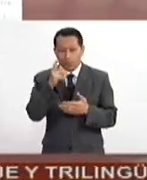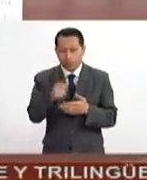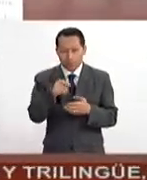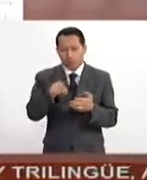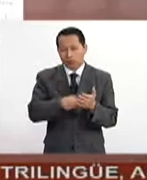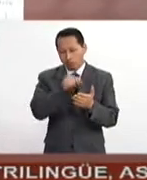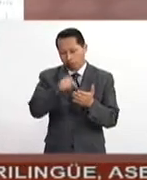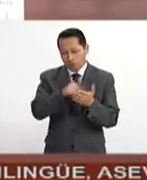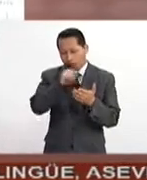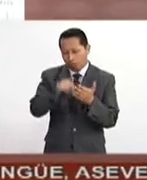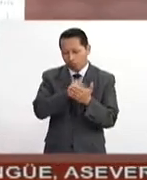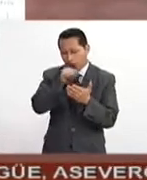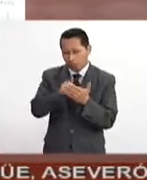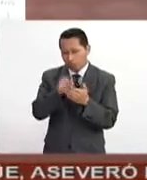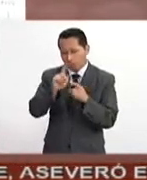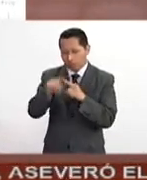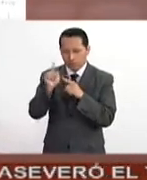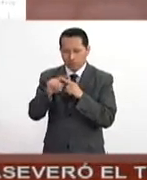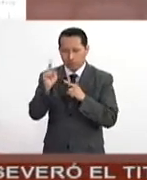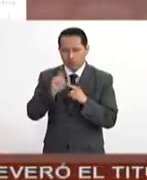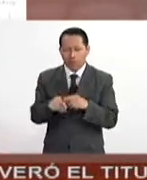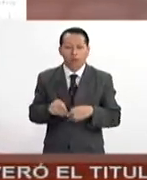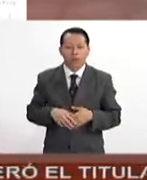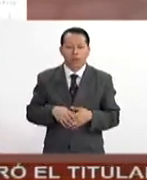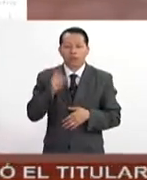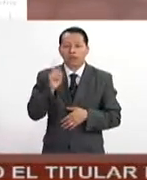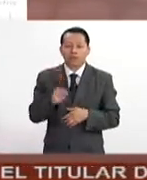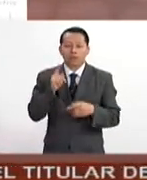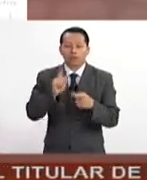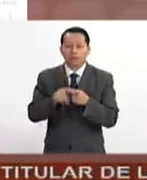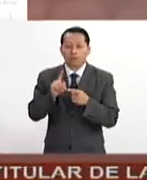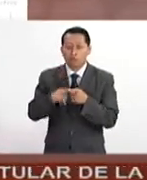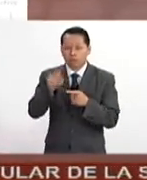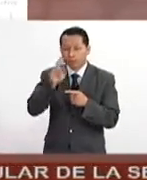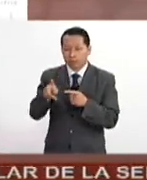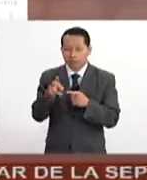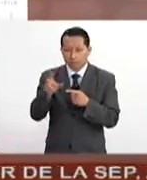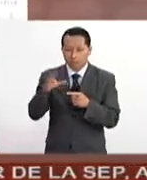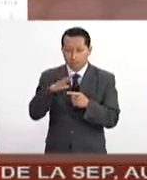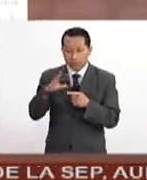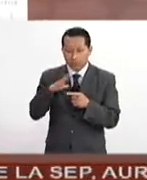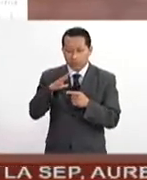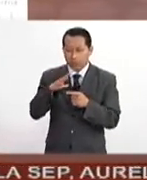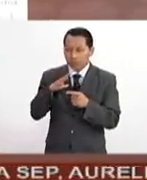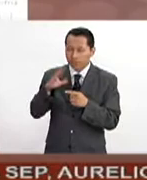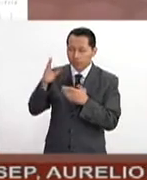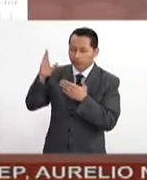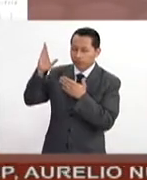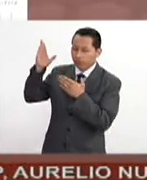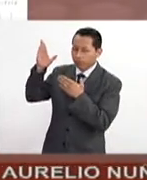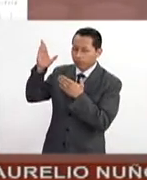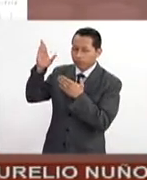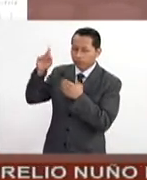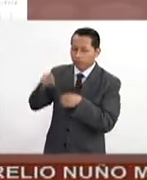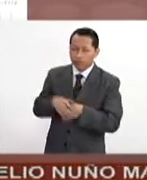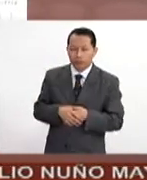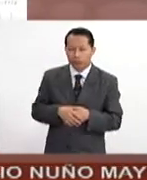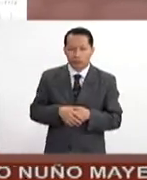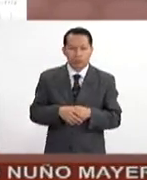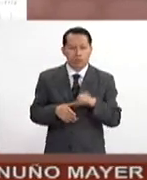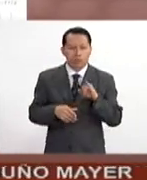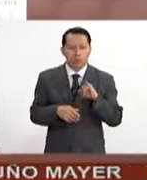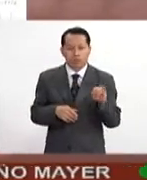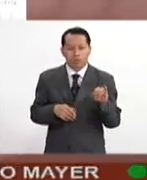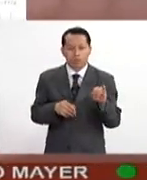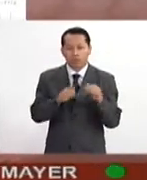de ir a estas mediciones preelectorales. La primera gráfica a la izquierda es los demográficos